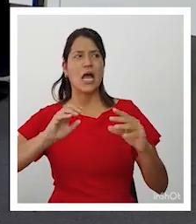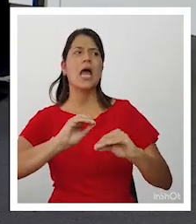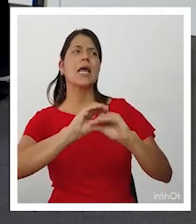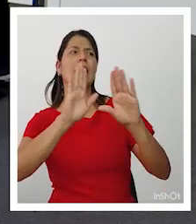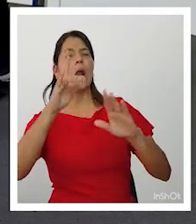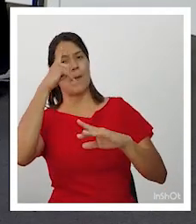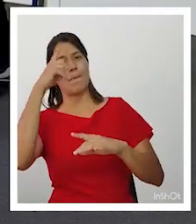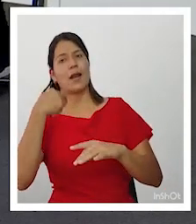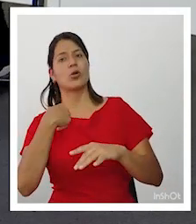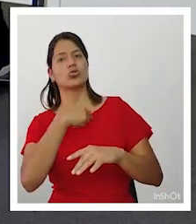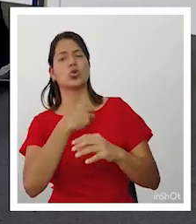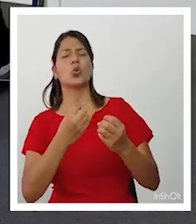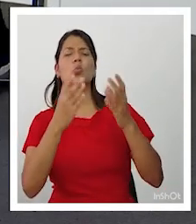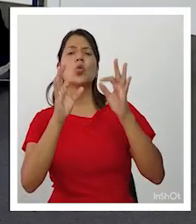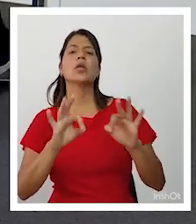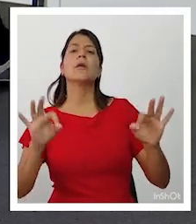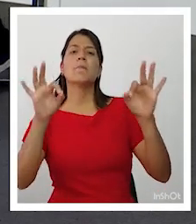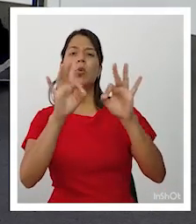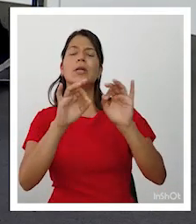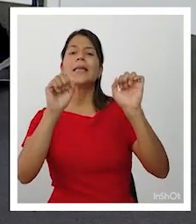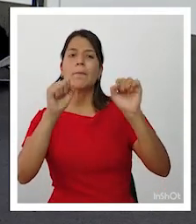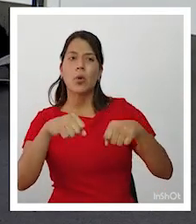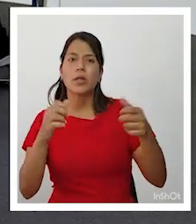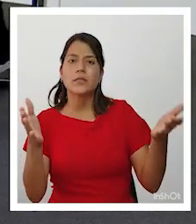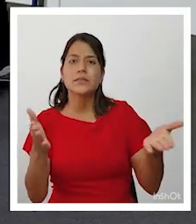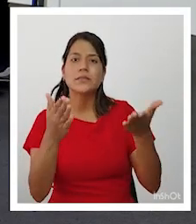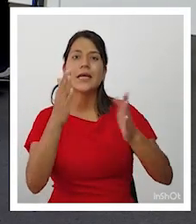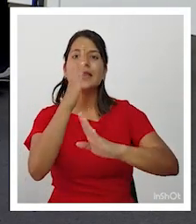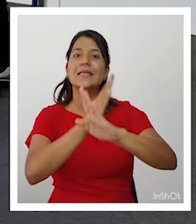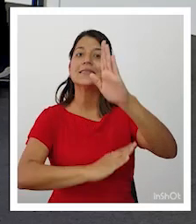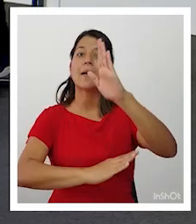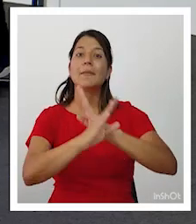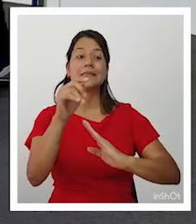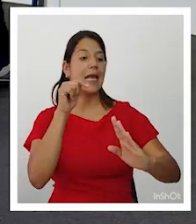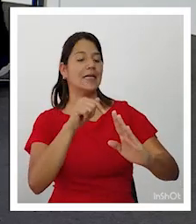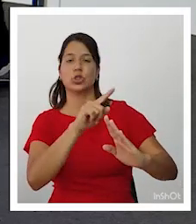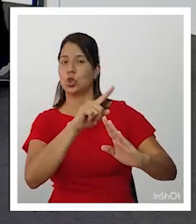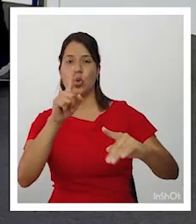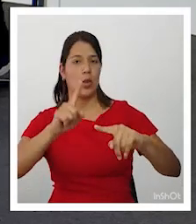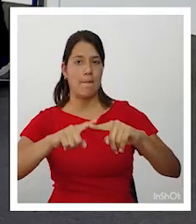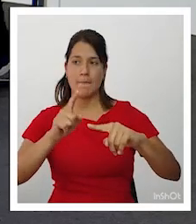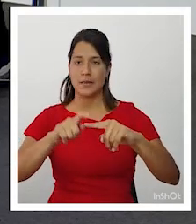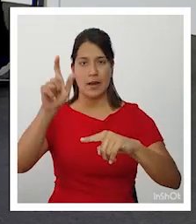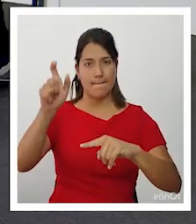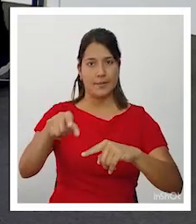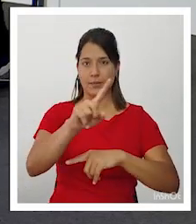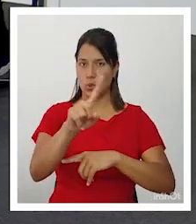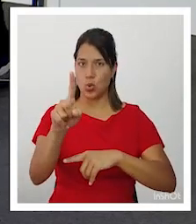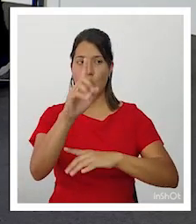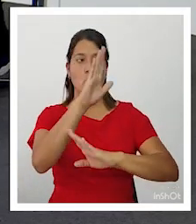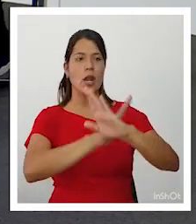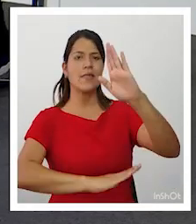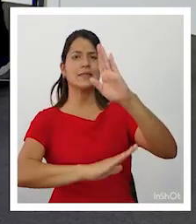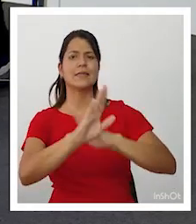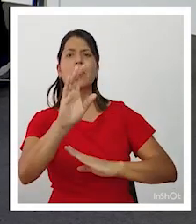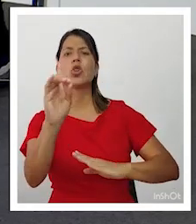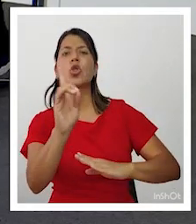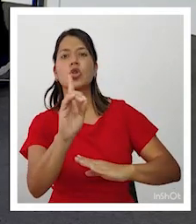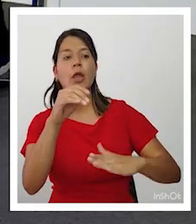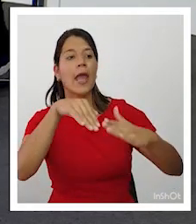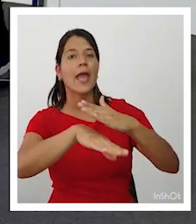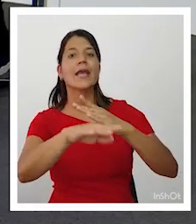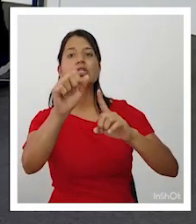poder promover de que discapacidad no está en la persona, sino que la discapacidad se encuentra en la sociedad que nos va